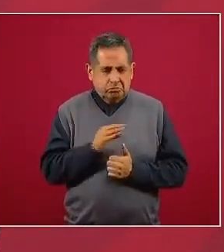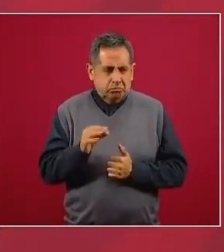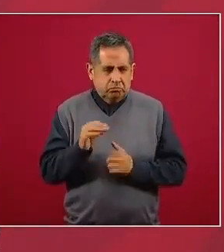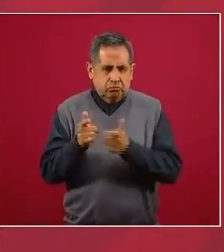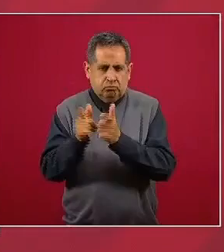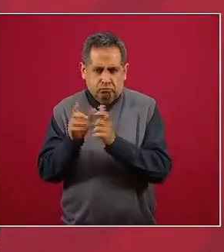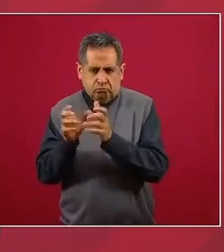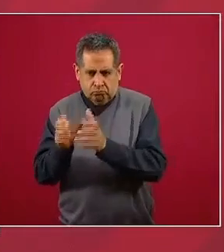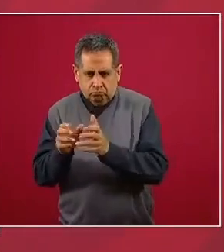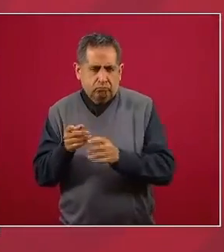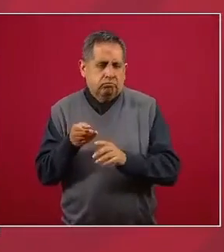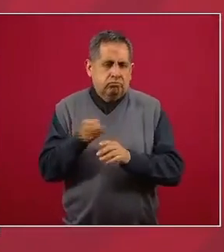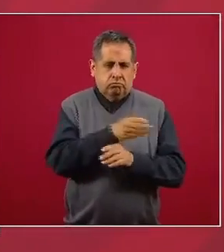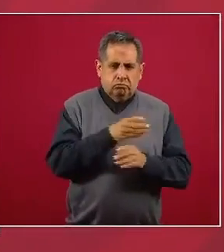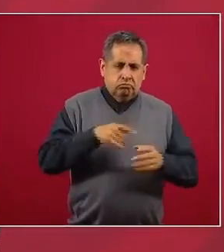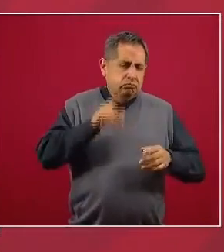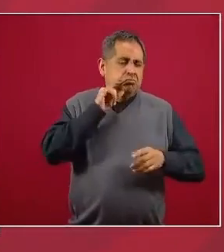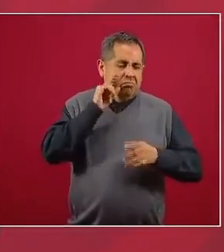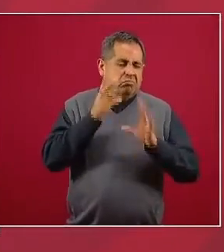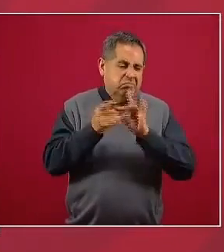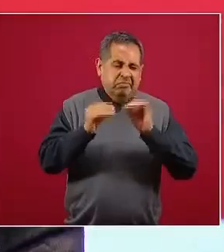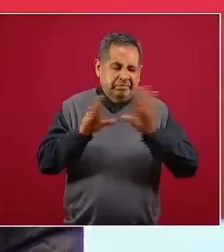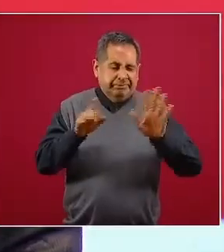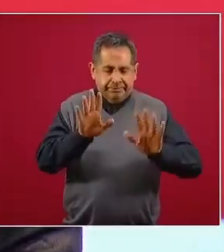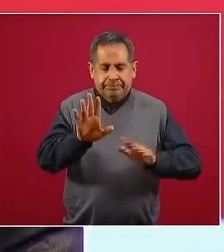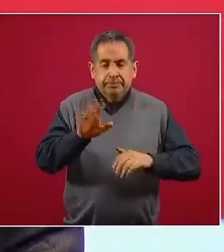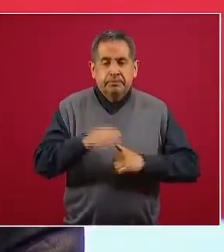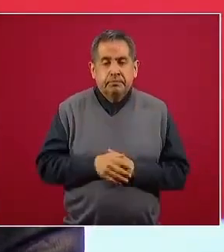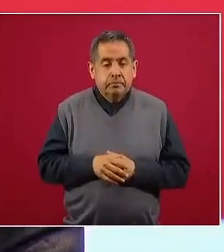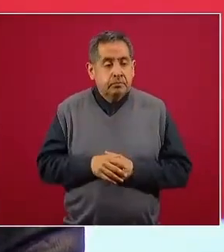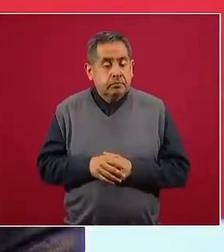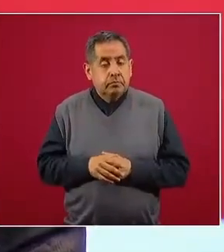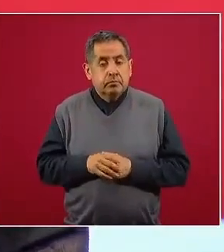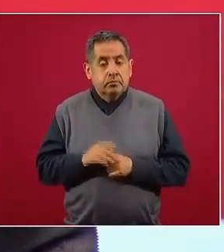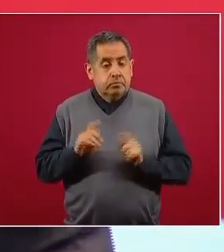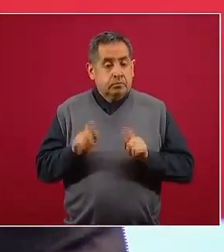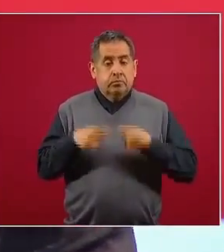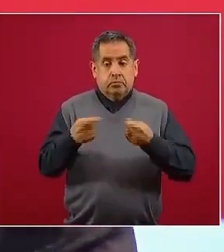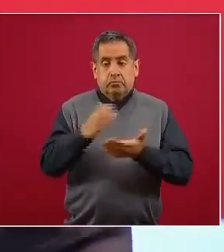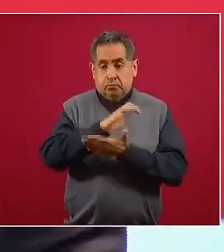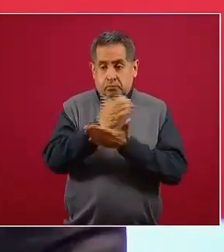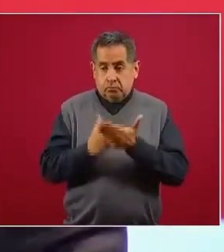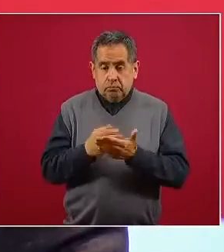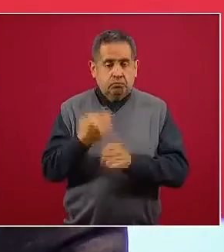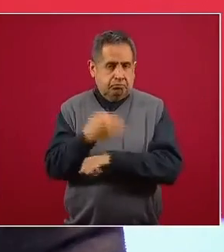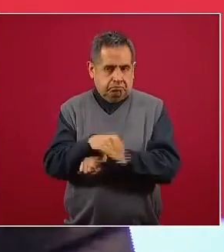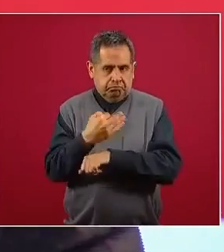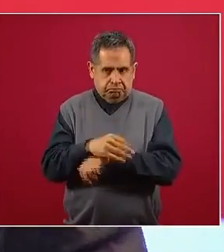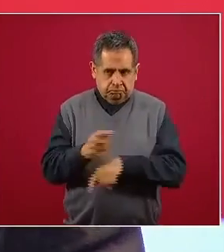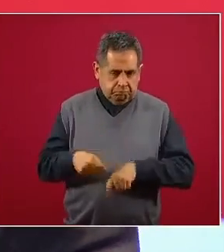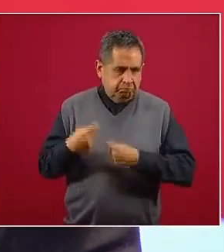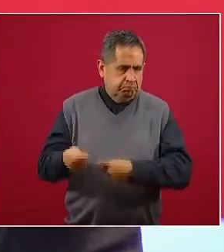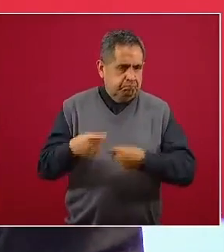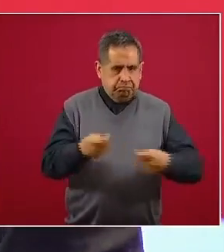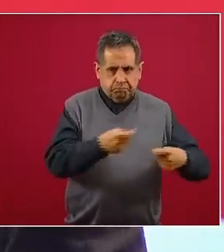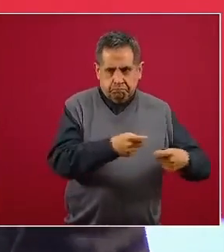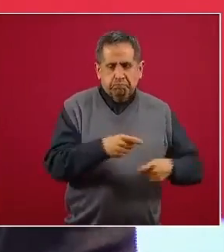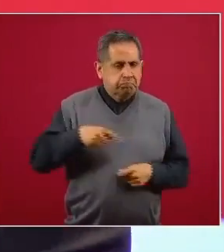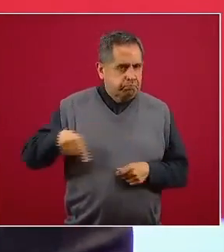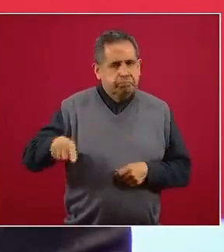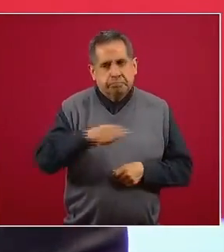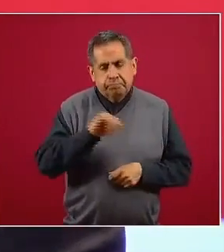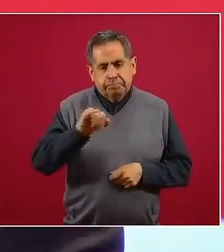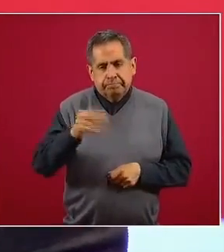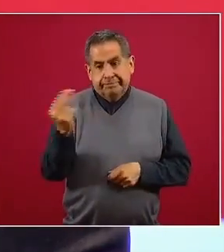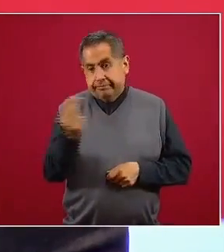un segmento, una proporción que ya comentaremos mañana. La contratación que se hizo es una contratación temporal, dado